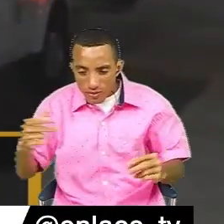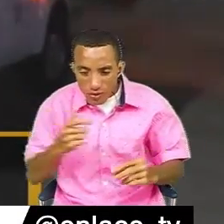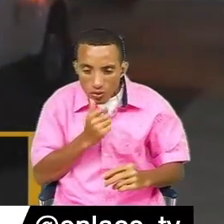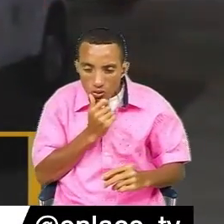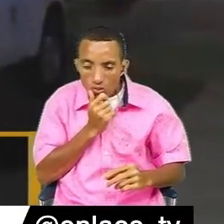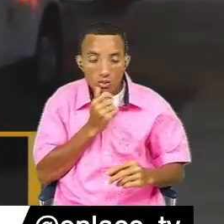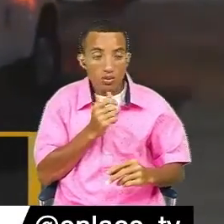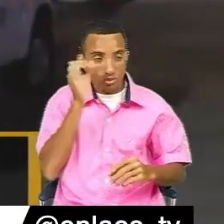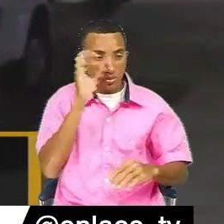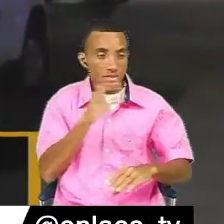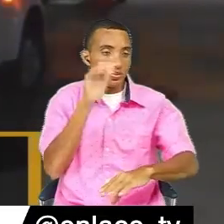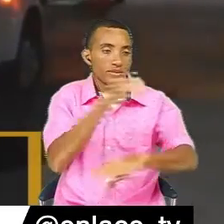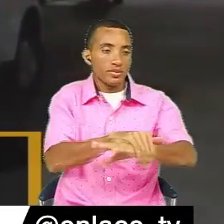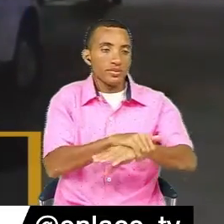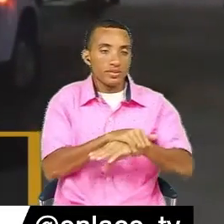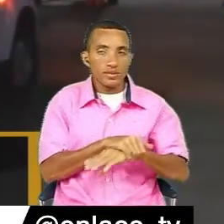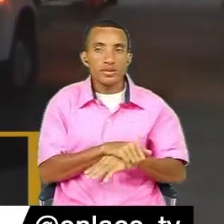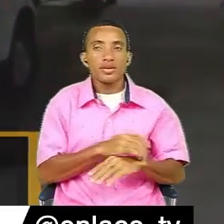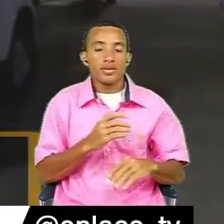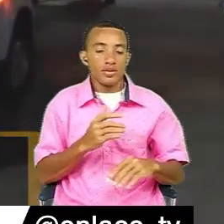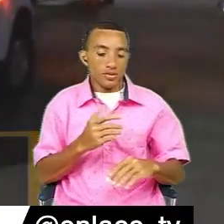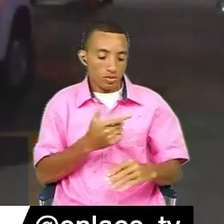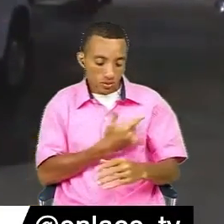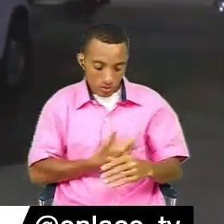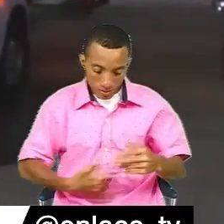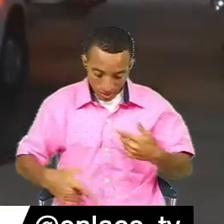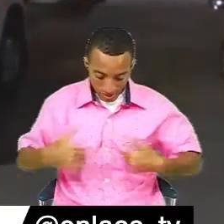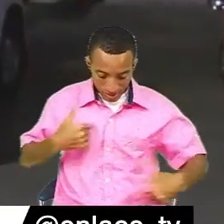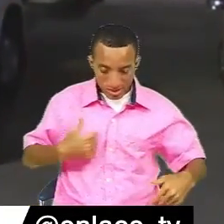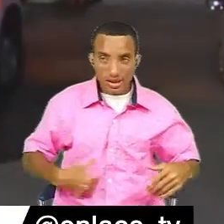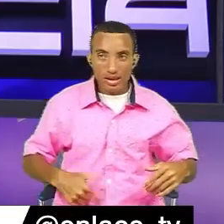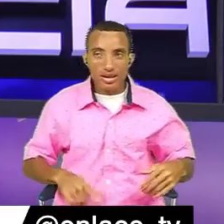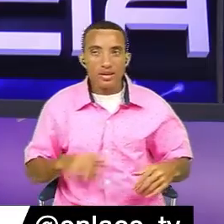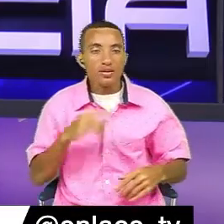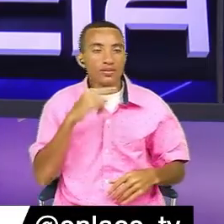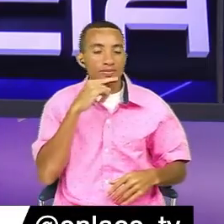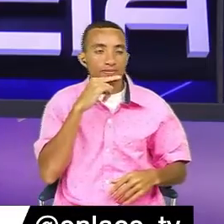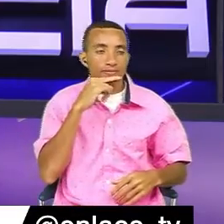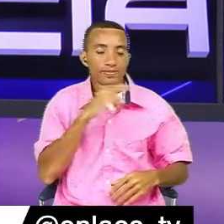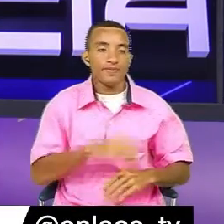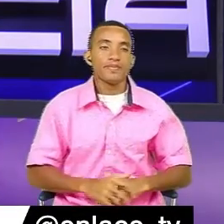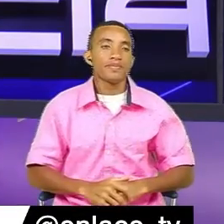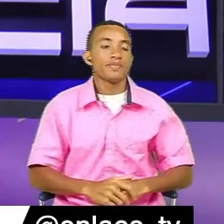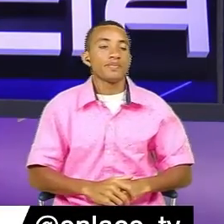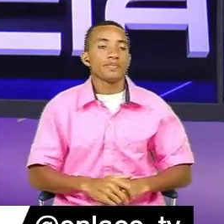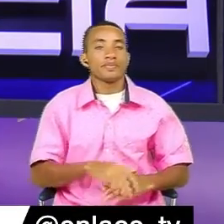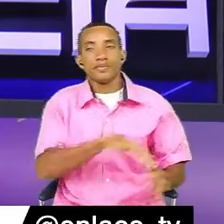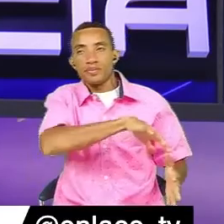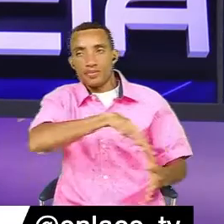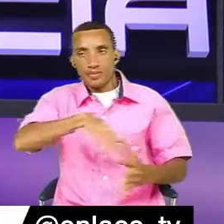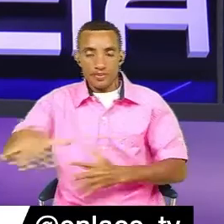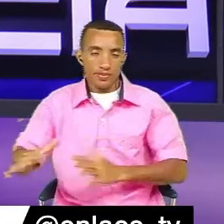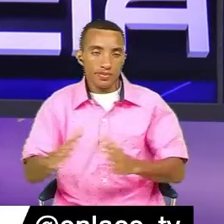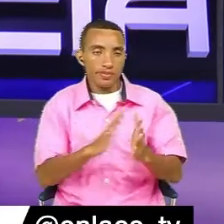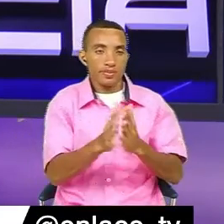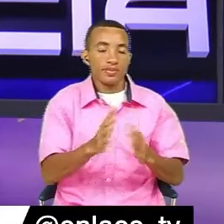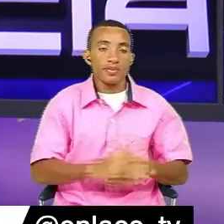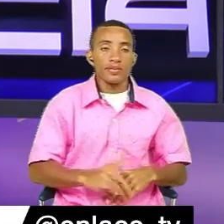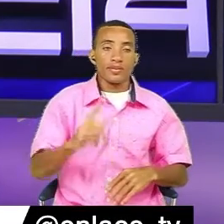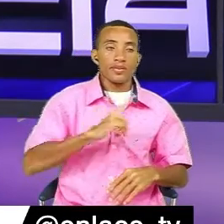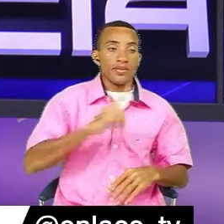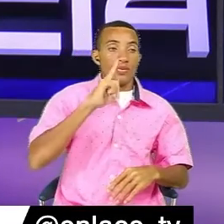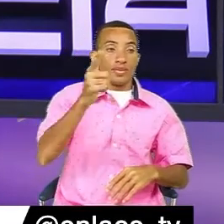de su detención fue encontrada sangre en los atuendos que vestía. En otras noticias, un líder amenazado en el corregimiento